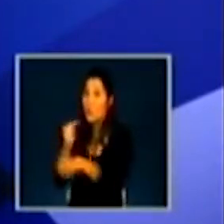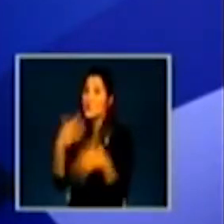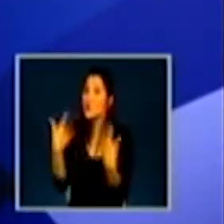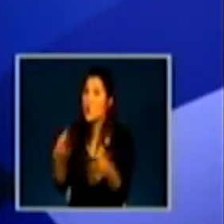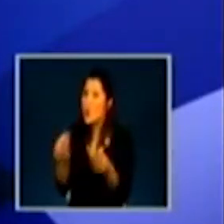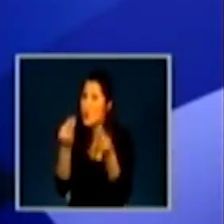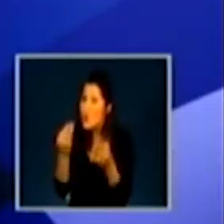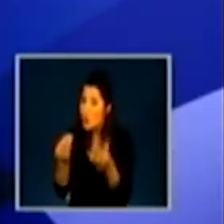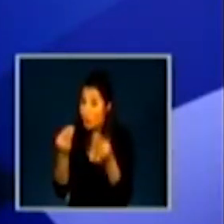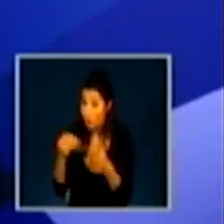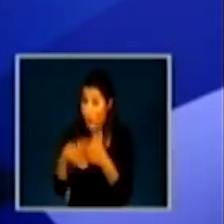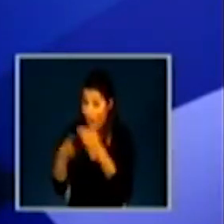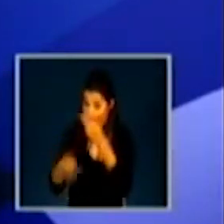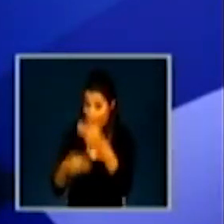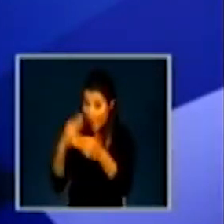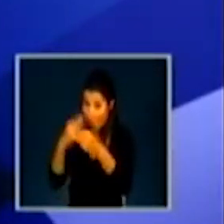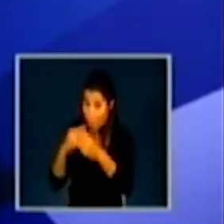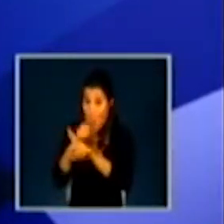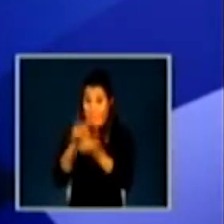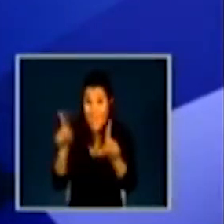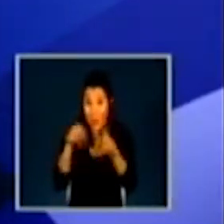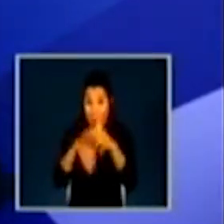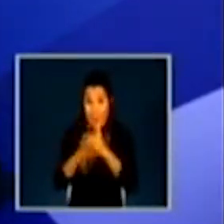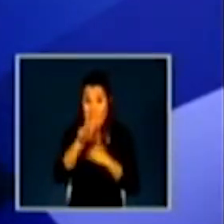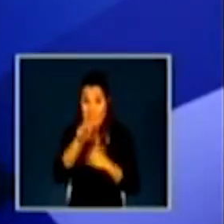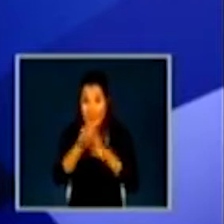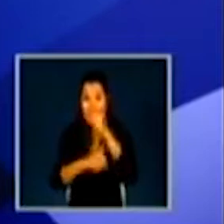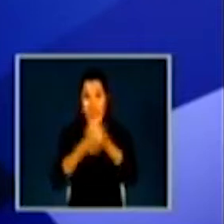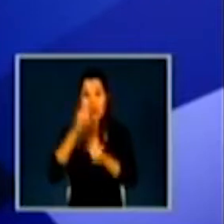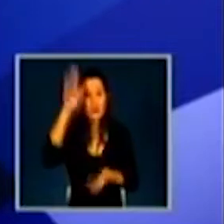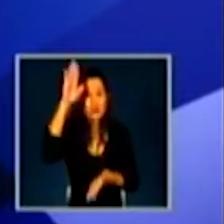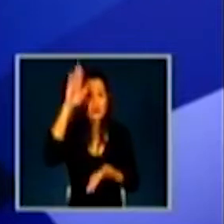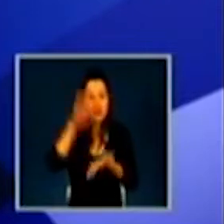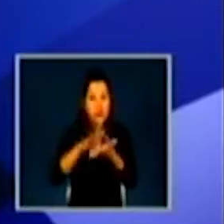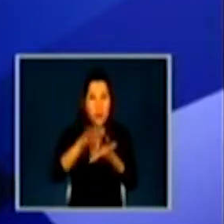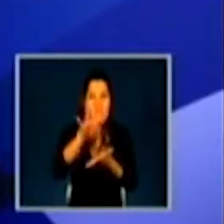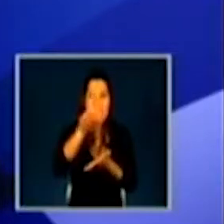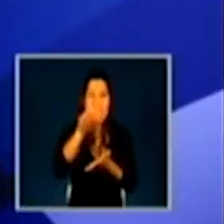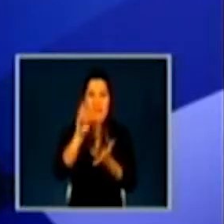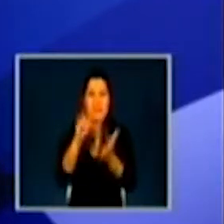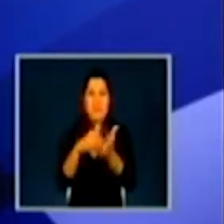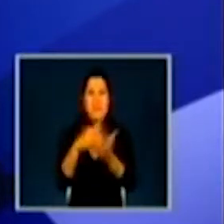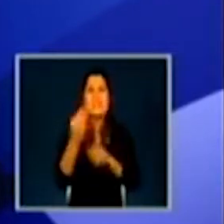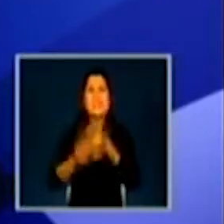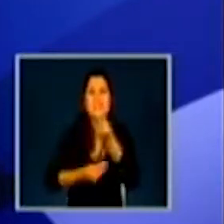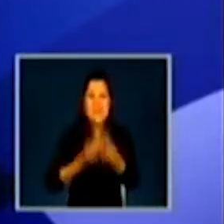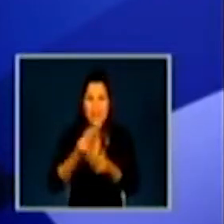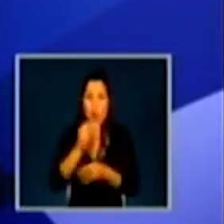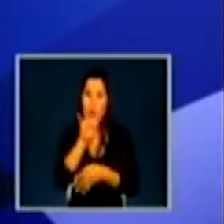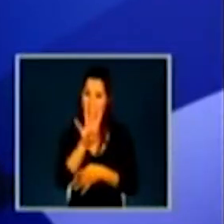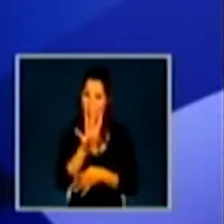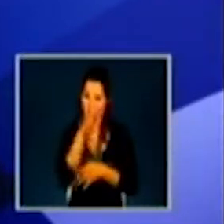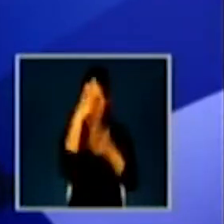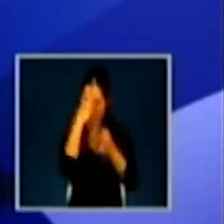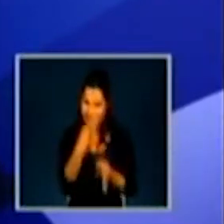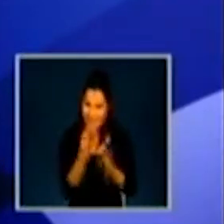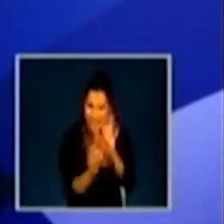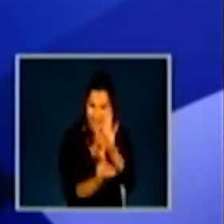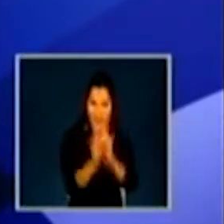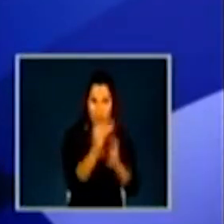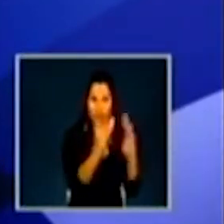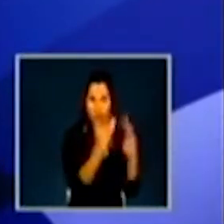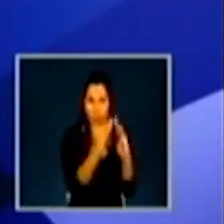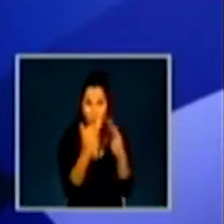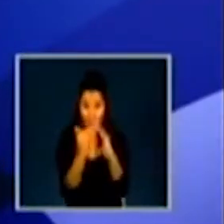mundo. Y en menos de 2 décadas lo logró bajar a 20.000. 4 medidas de planes integrales de desarrollo urbano, que es lo que tenemos